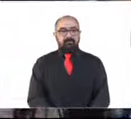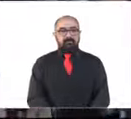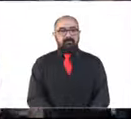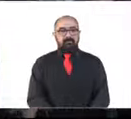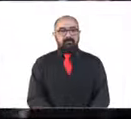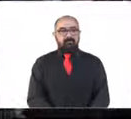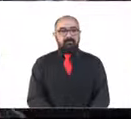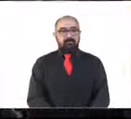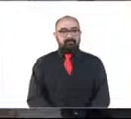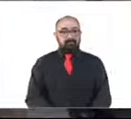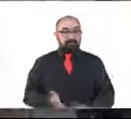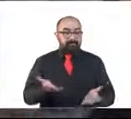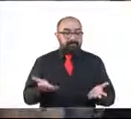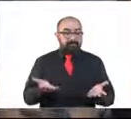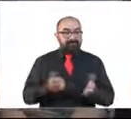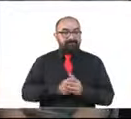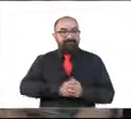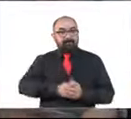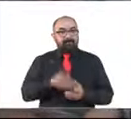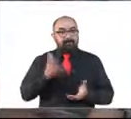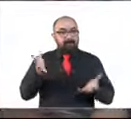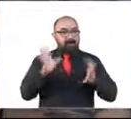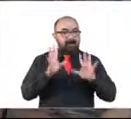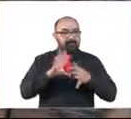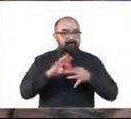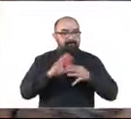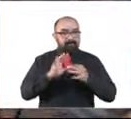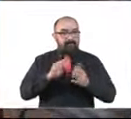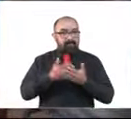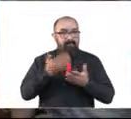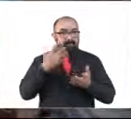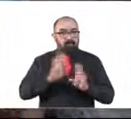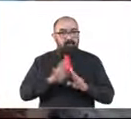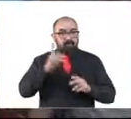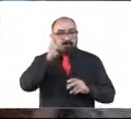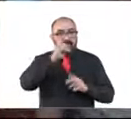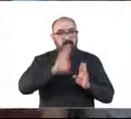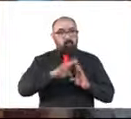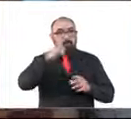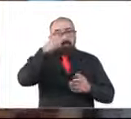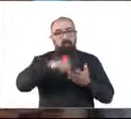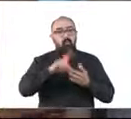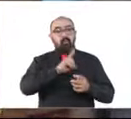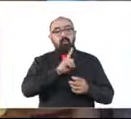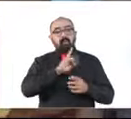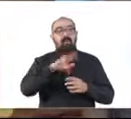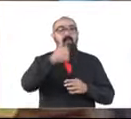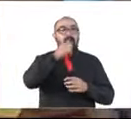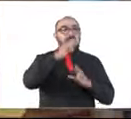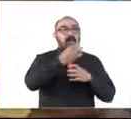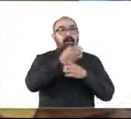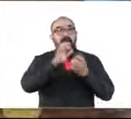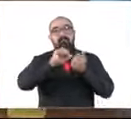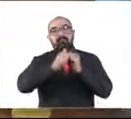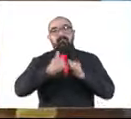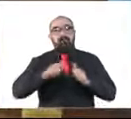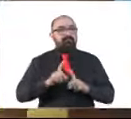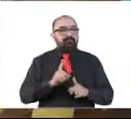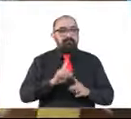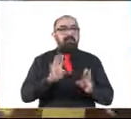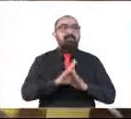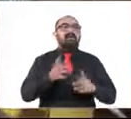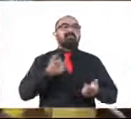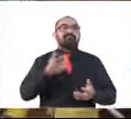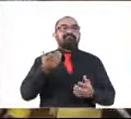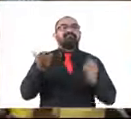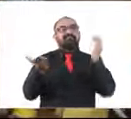Pues ya lo decía de alguna manera, no solamente el desafío es el cambio climático, también es pues la